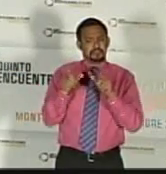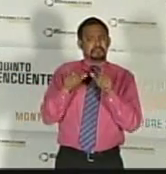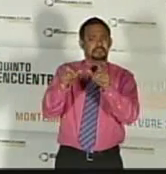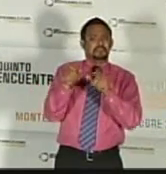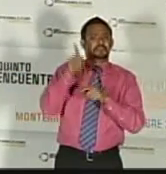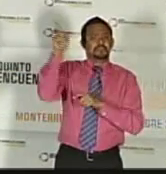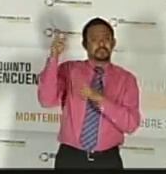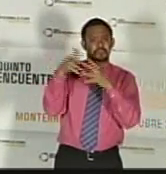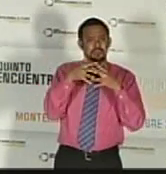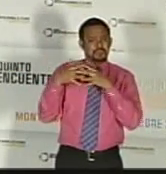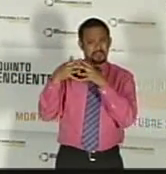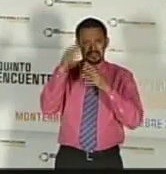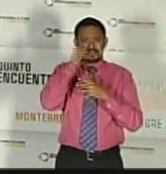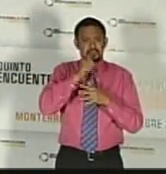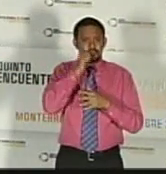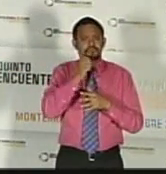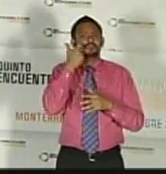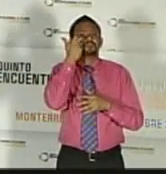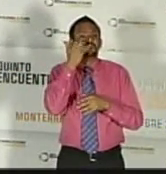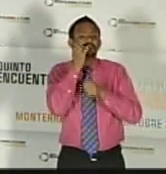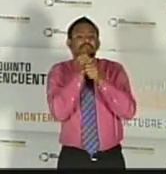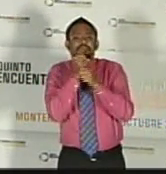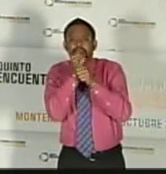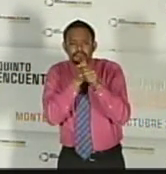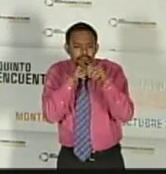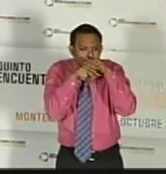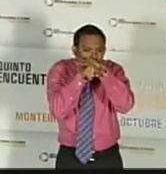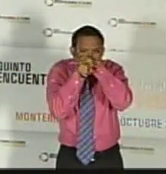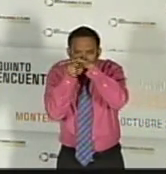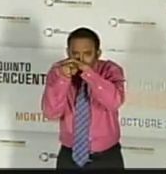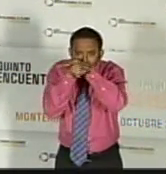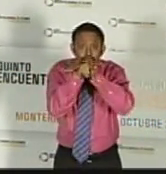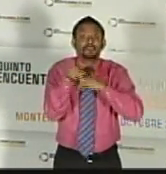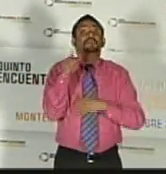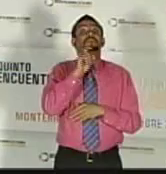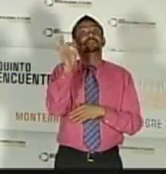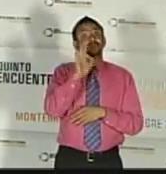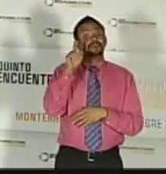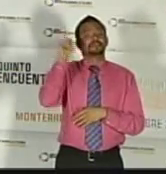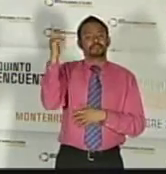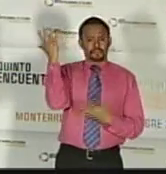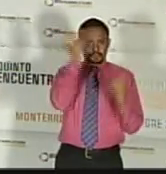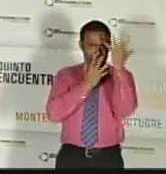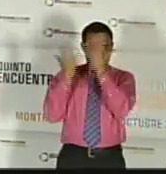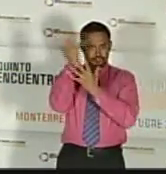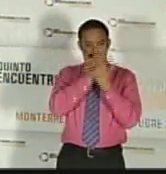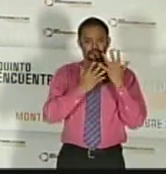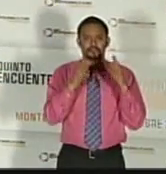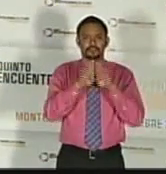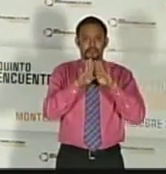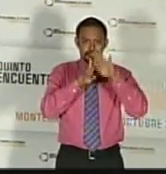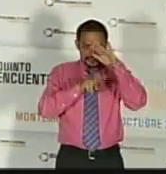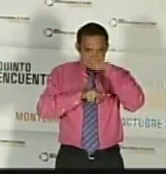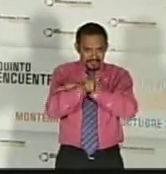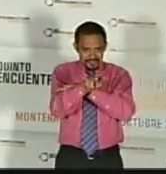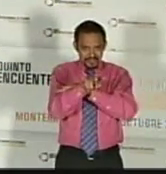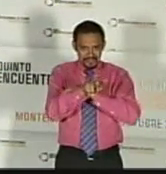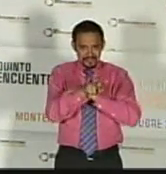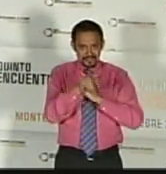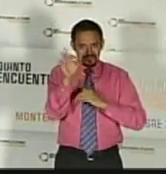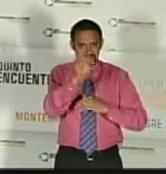Nacional que siempre está tratando de espiar a todo mundo, bueno, puede ser que ellos se vean tan abrumados de visiones